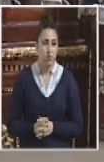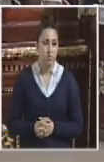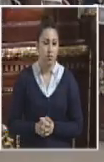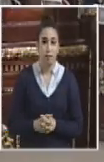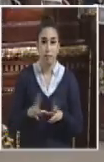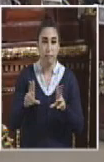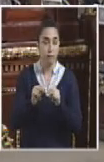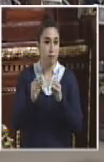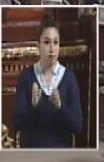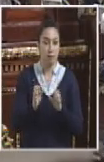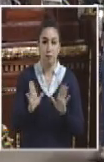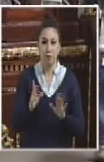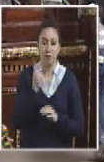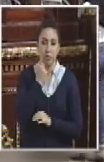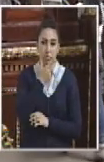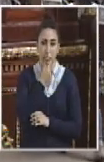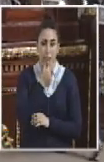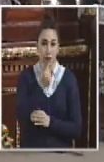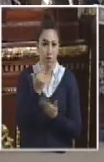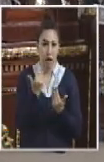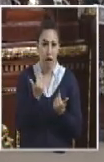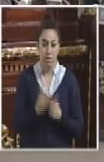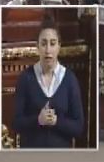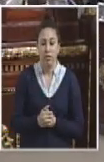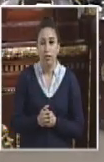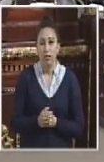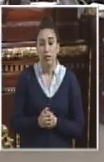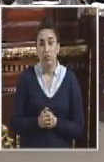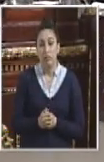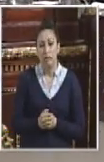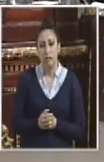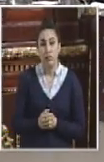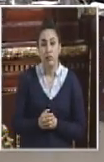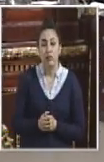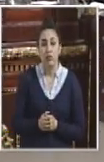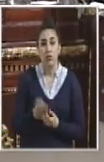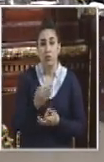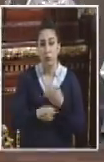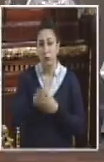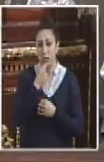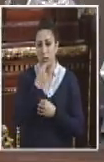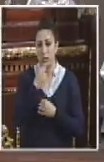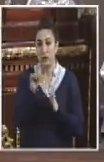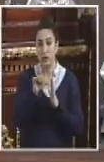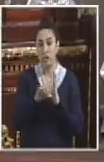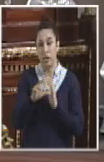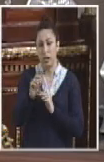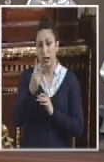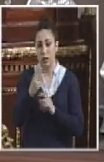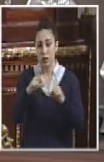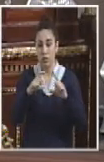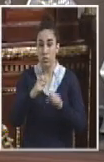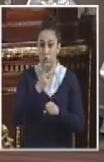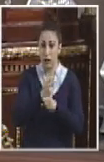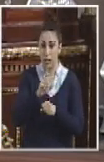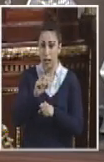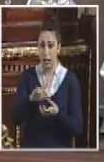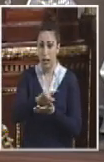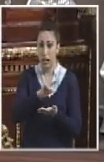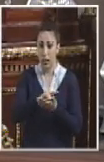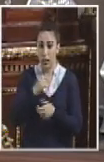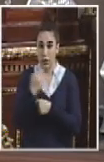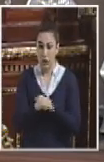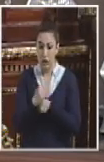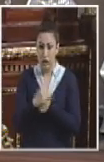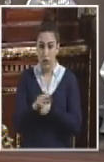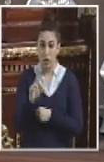No se encuentra el diputado. Con fundamento en lo dispuesto por los artículos 32, fracciones segunda y trigésima de la Ley